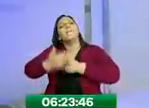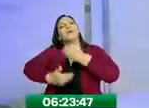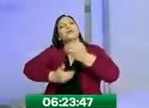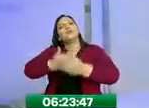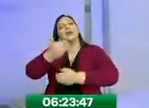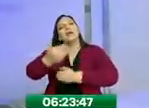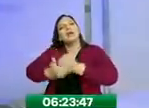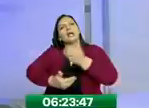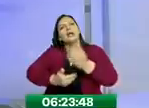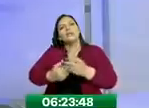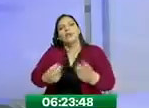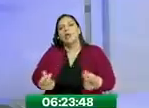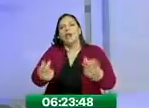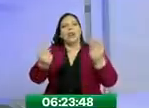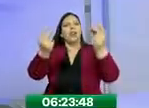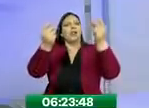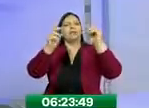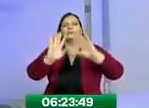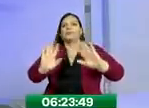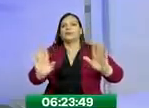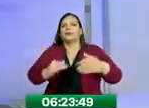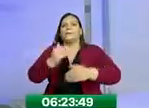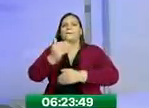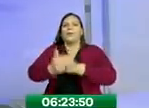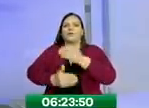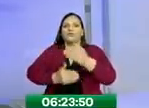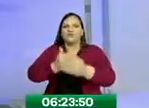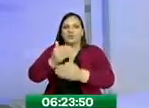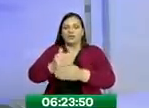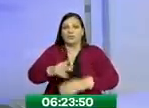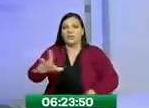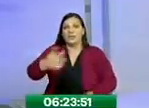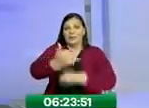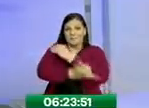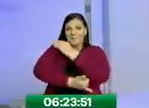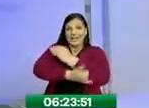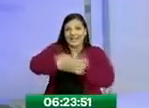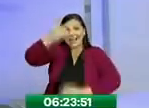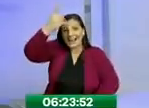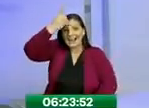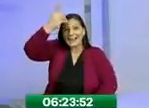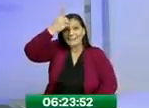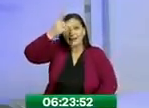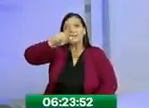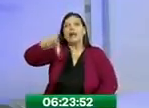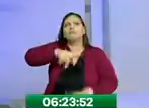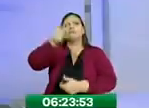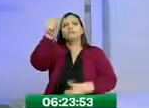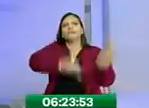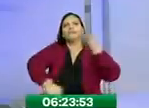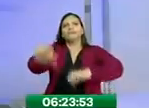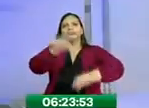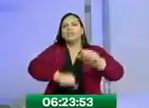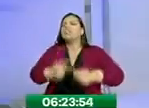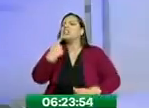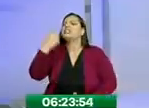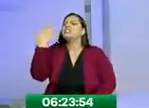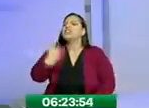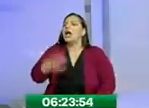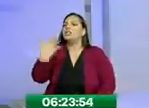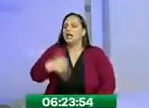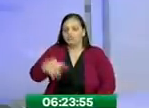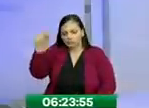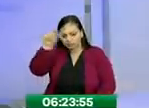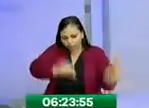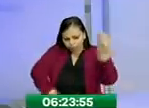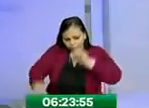ministra Merkel ha manifestado que hay algunos medicamentos que pueden ayudar a combatir algunos fármacos que pueden ayudar a combatir este virus, ¿no? Que